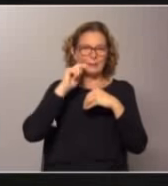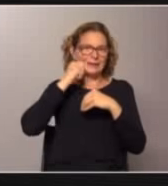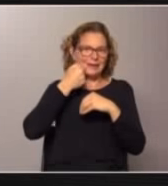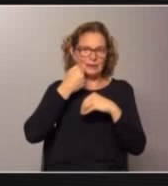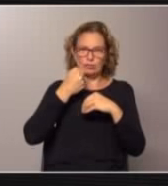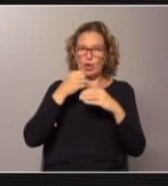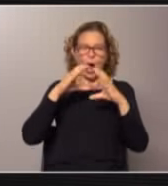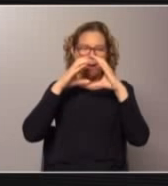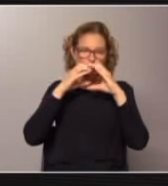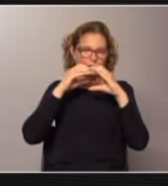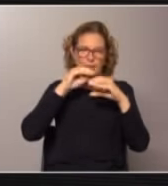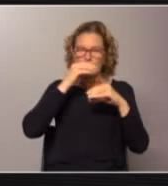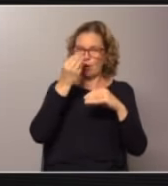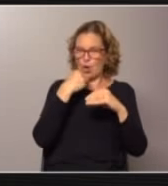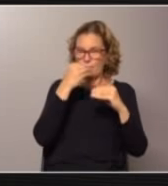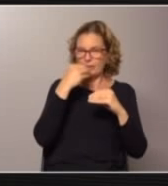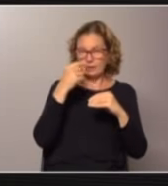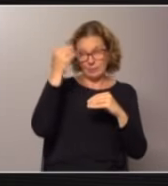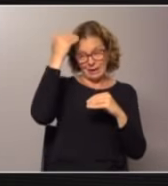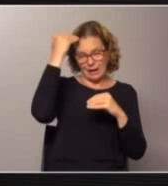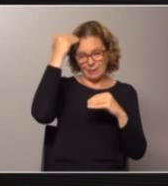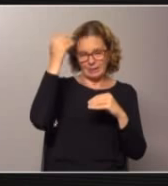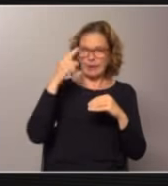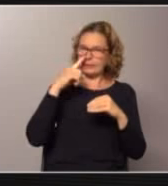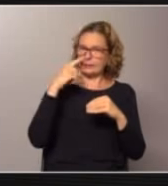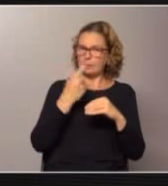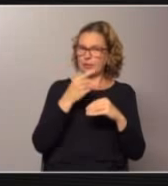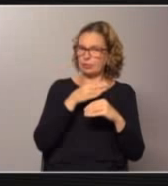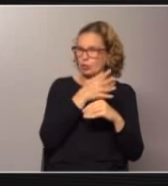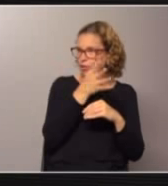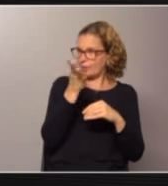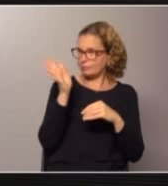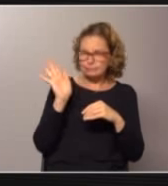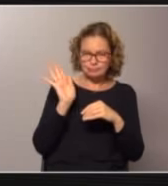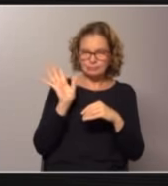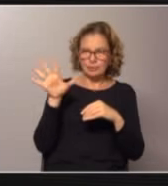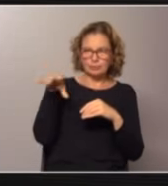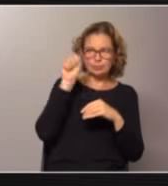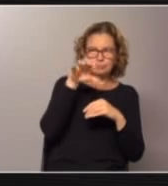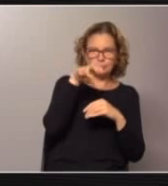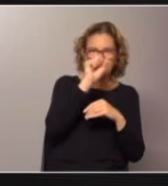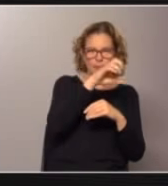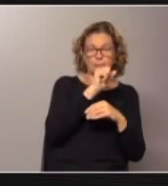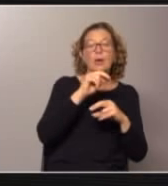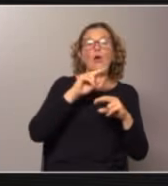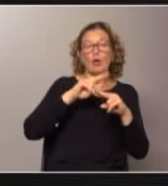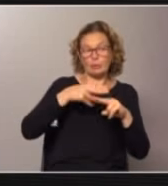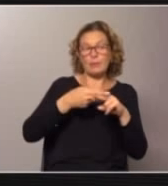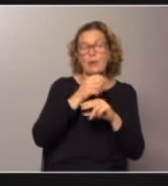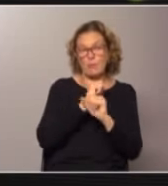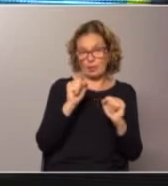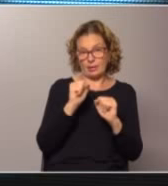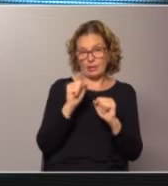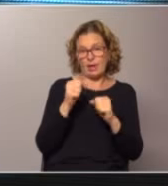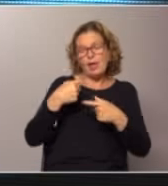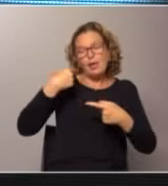tremenda hamburguesa y automáticamente mi cerebro va a captar todas las señales para que eso la ayuda no puede repetir entonces es